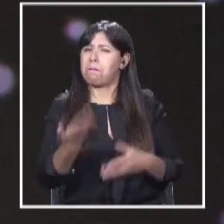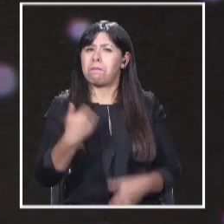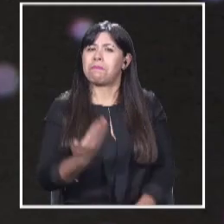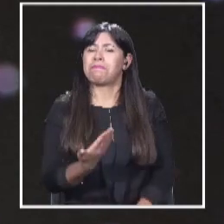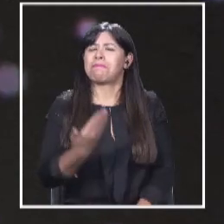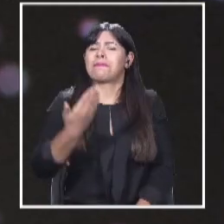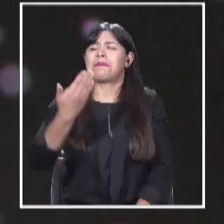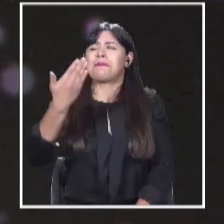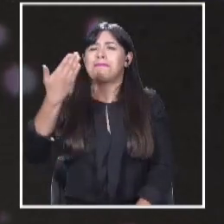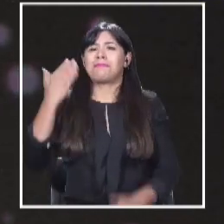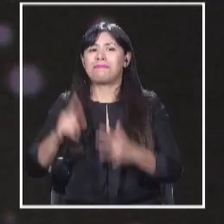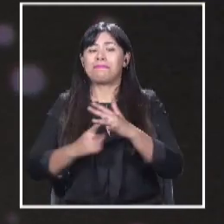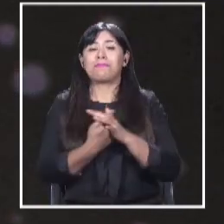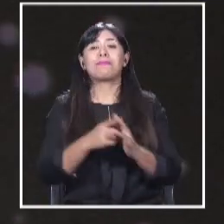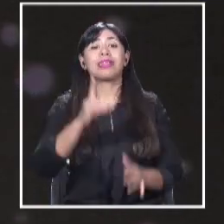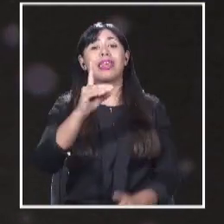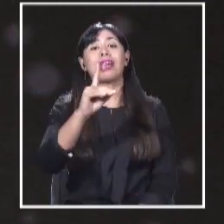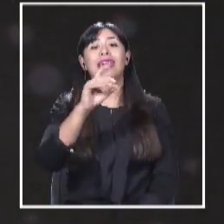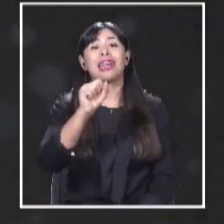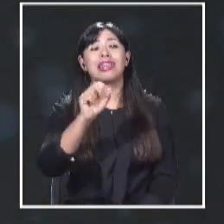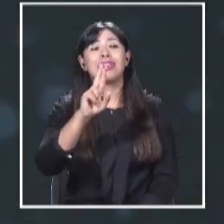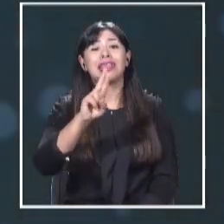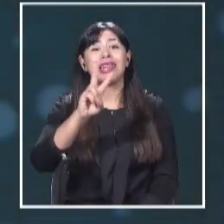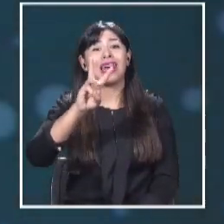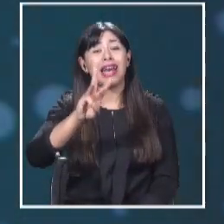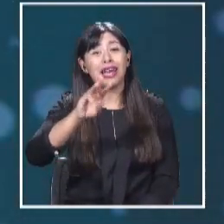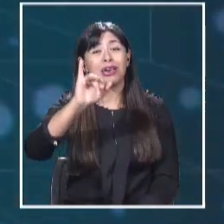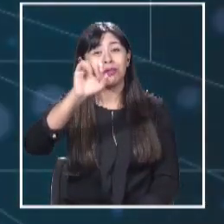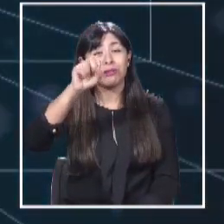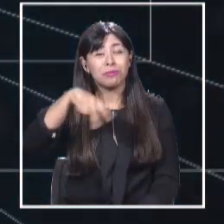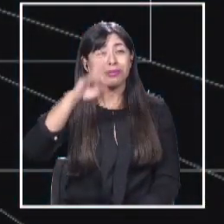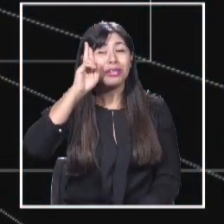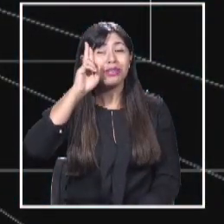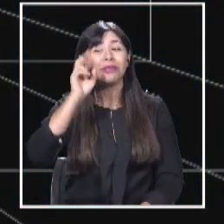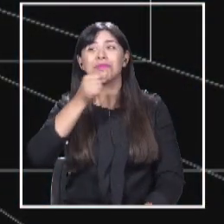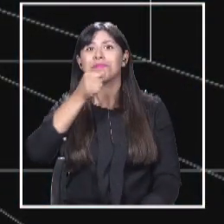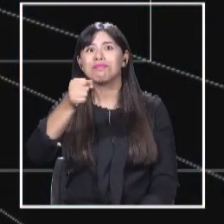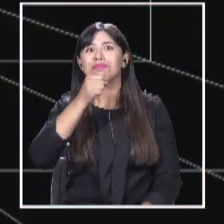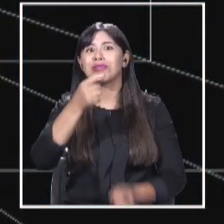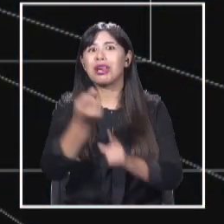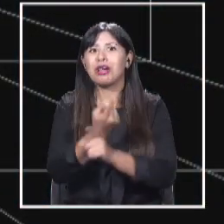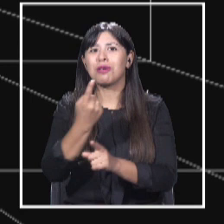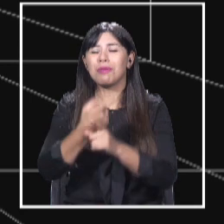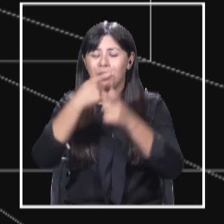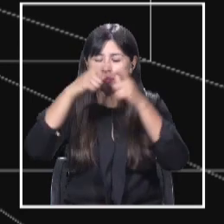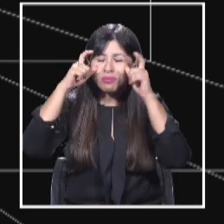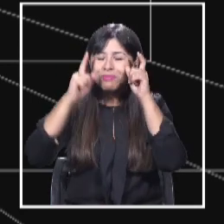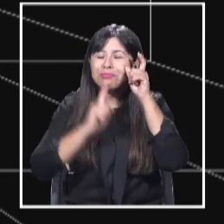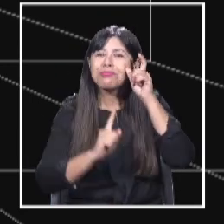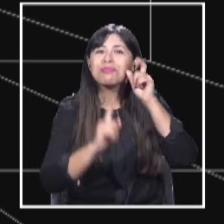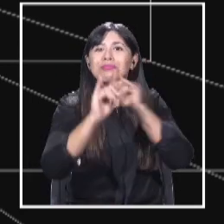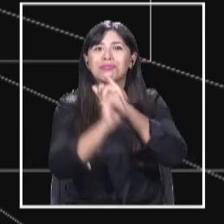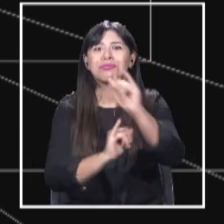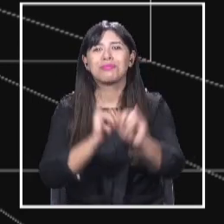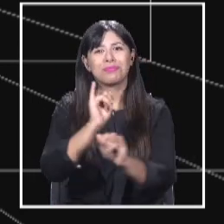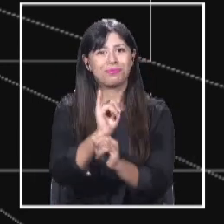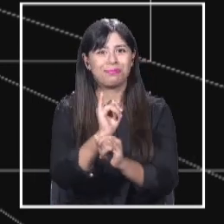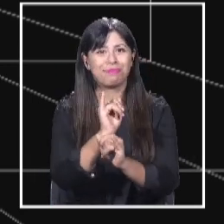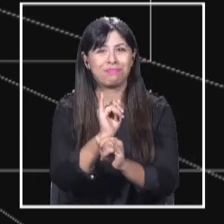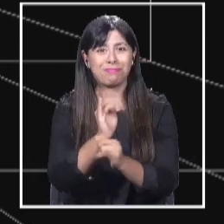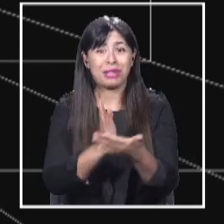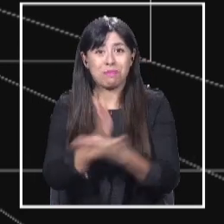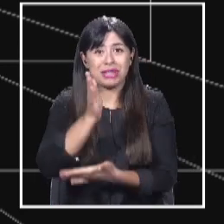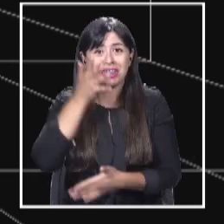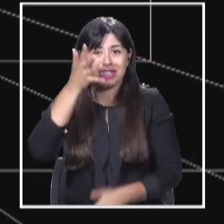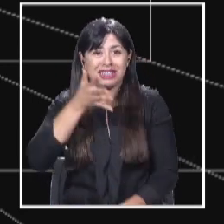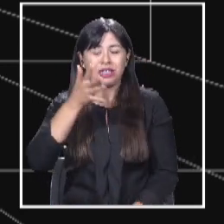al grandísimo Charles Darwin, al que tuvimos la suerte de tener una meta conversación al comienzo de este congreso. Y Darwin